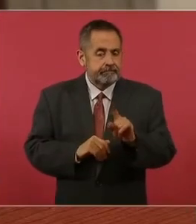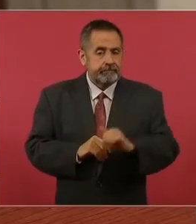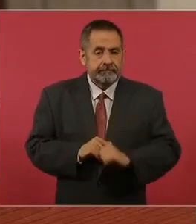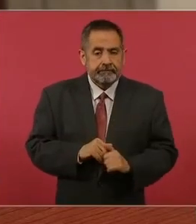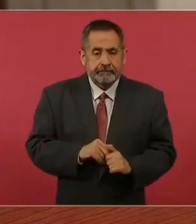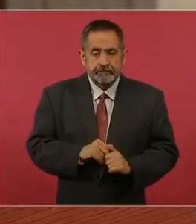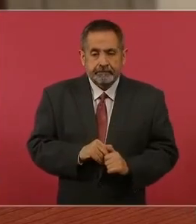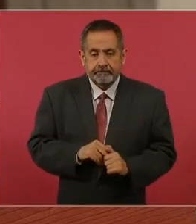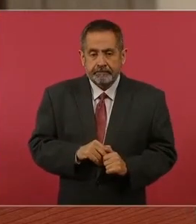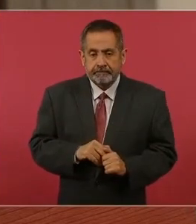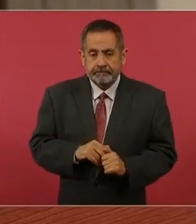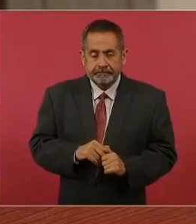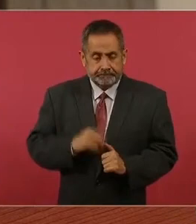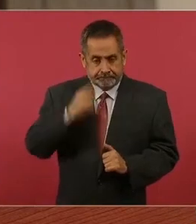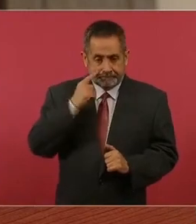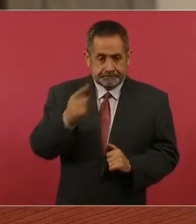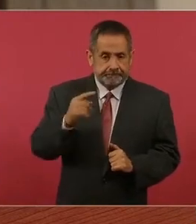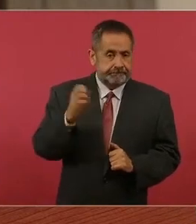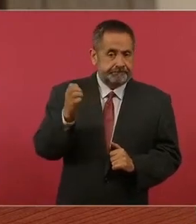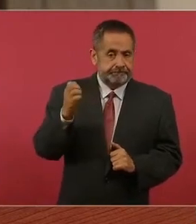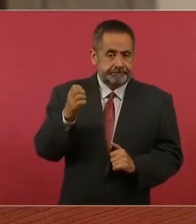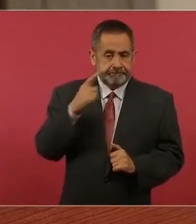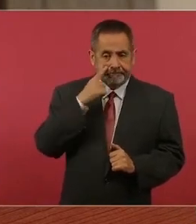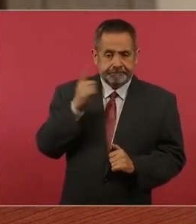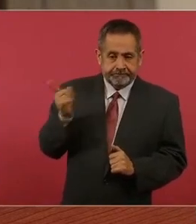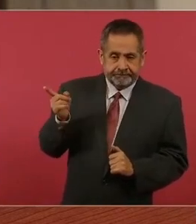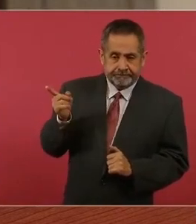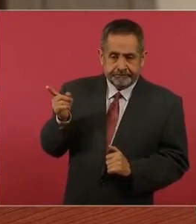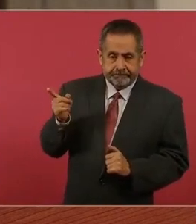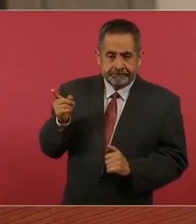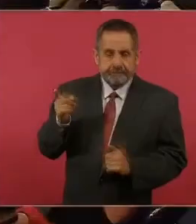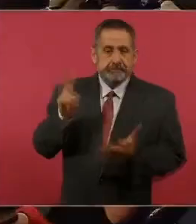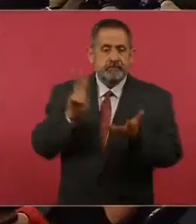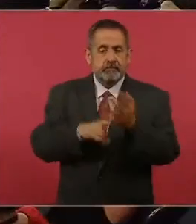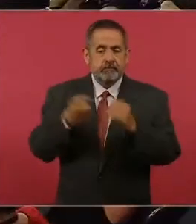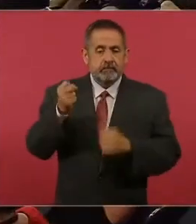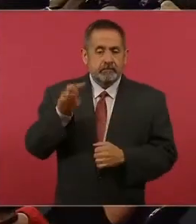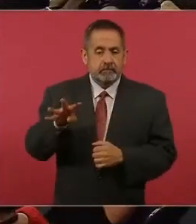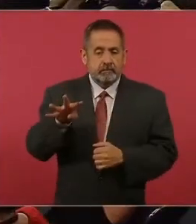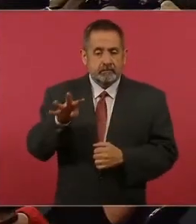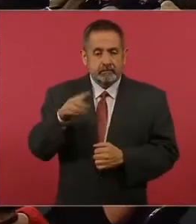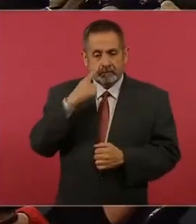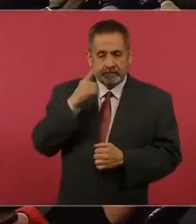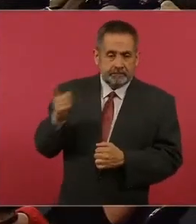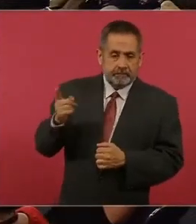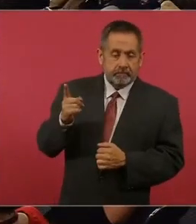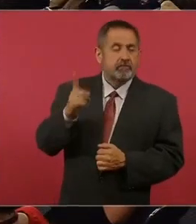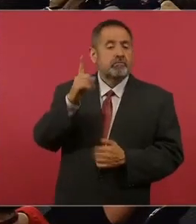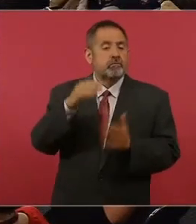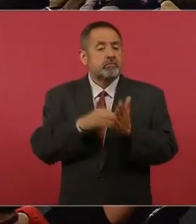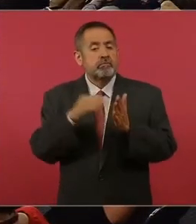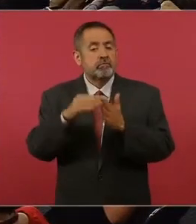Pero miren, enero del 19,